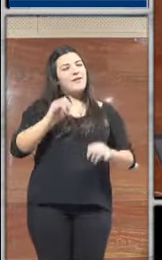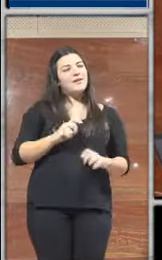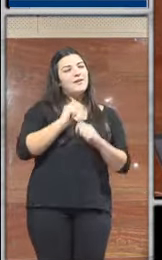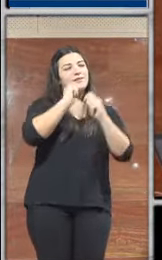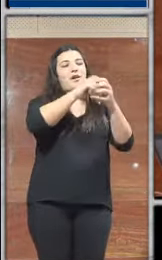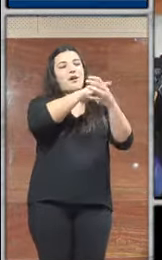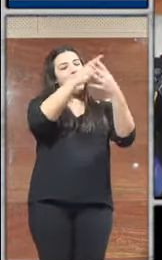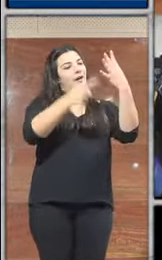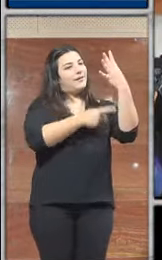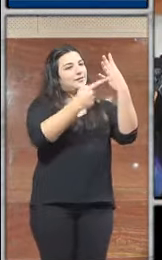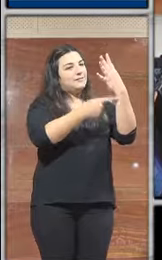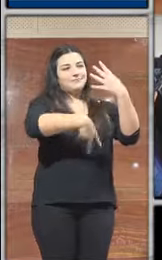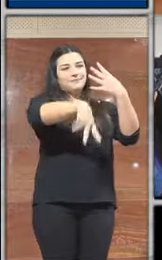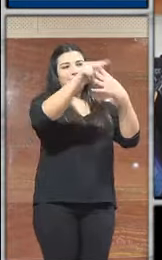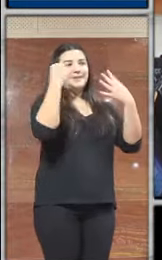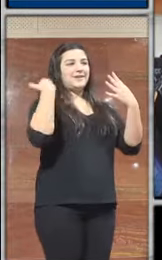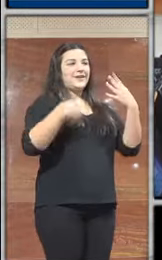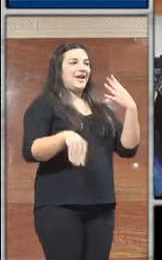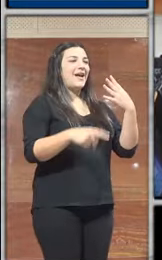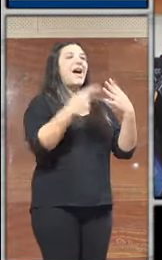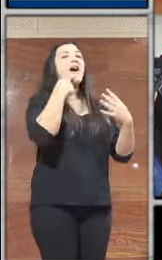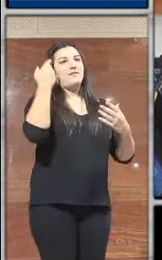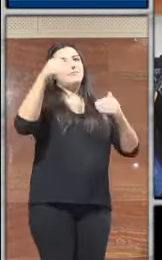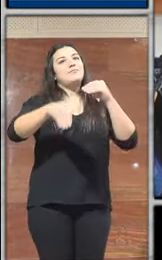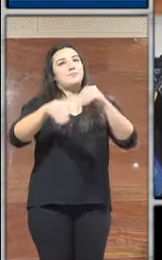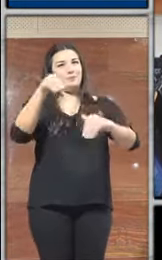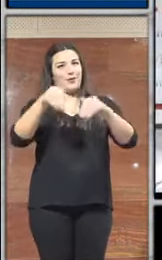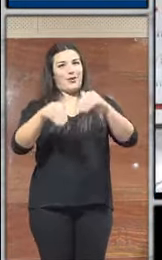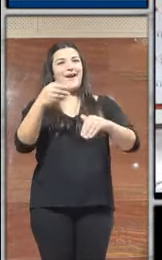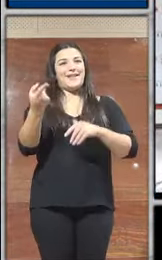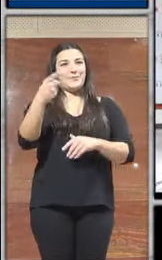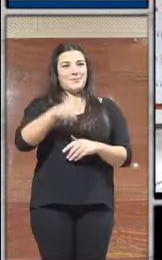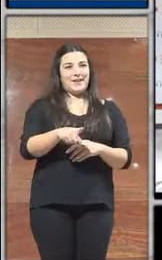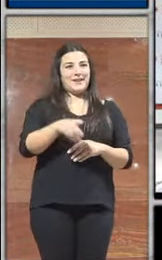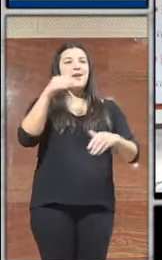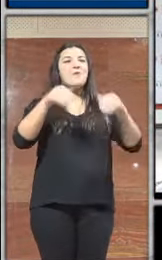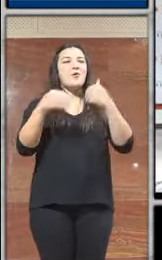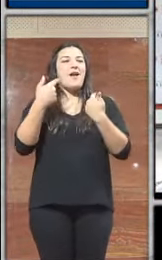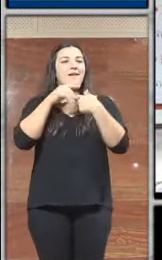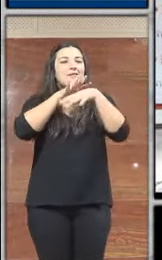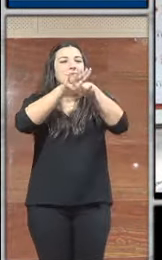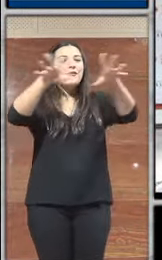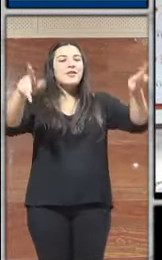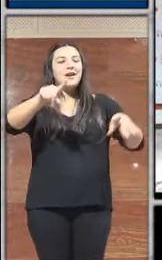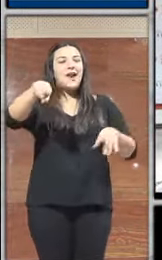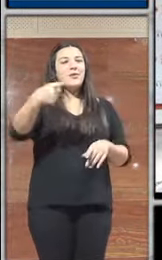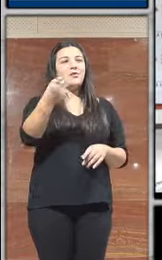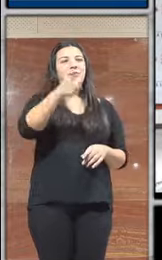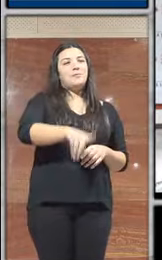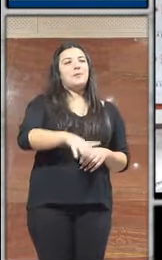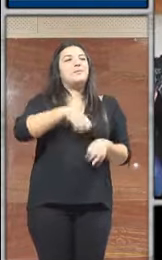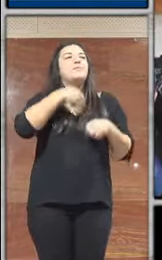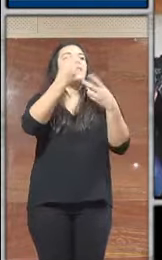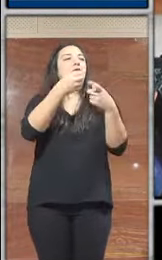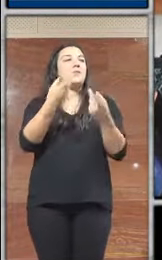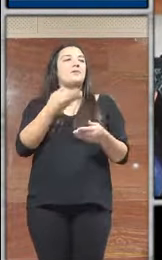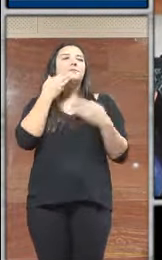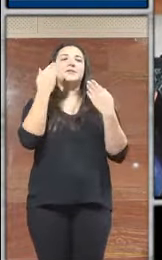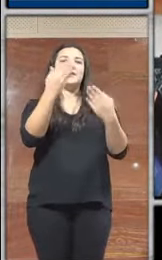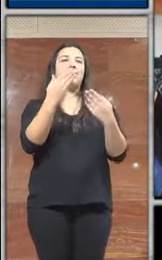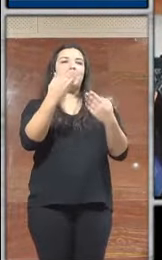cuatro cosas ya podemos acabar votar ah y votar votar y difundir las votaciones que os iremos informando y muchas